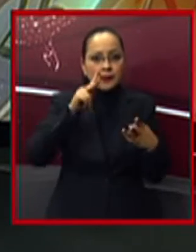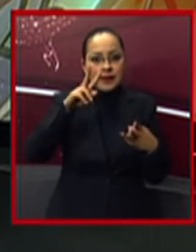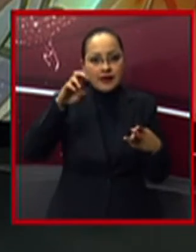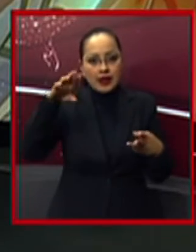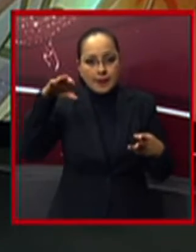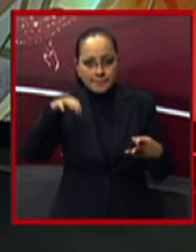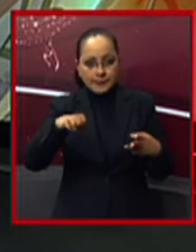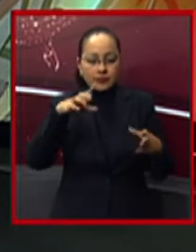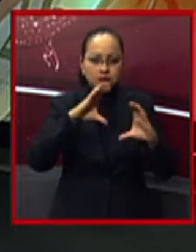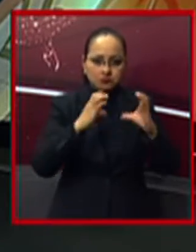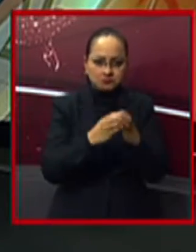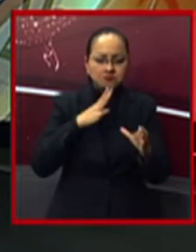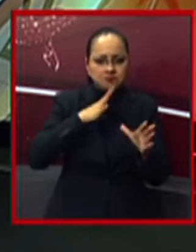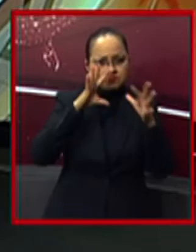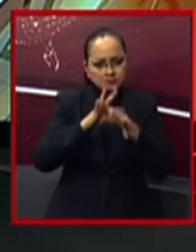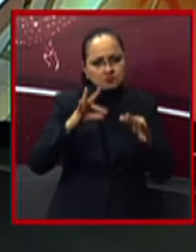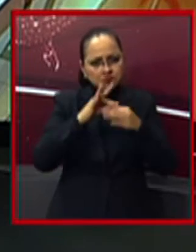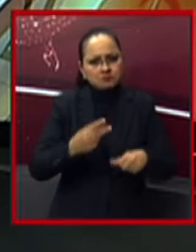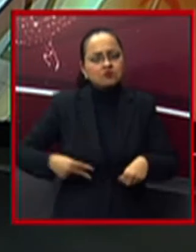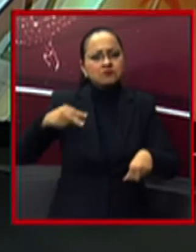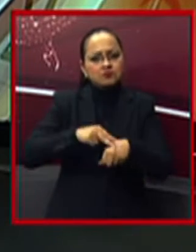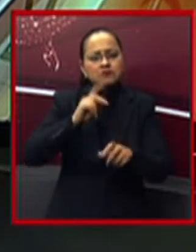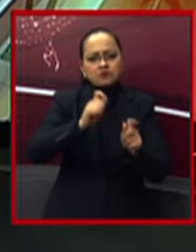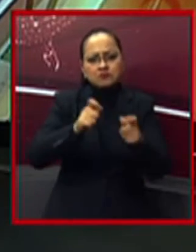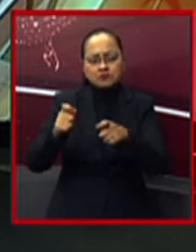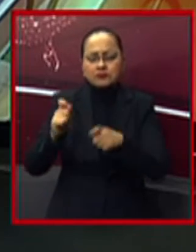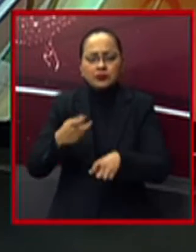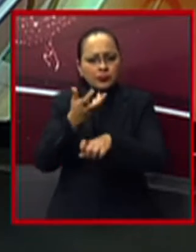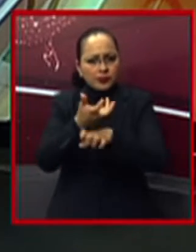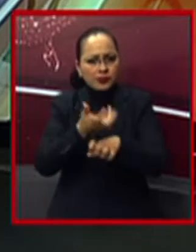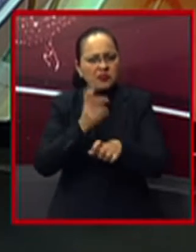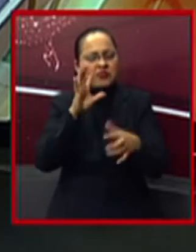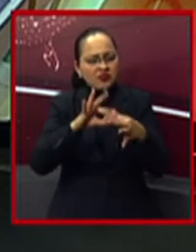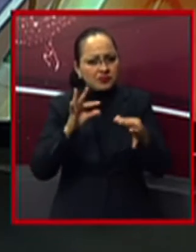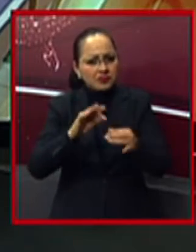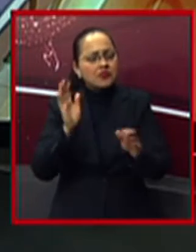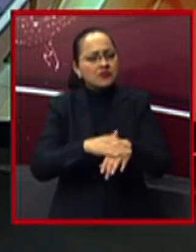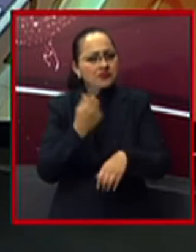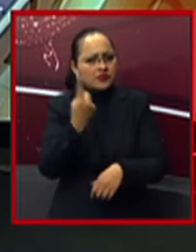sus posicionamientos sobre los nombramientos diplomáticos para la región de América del Norte.